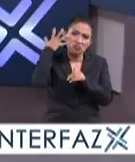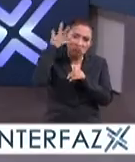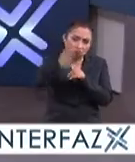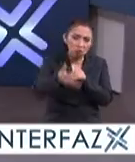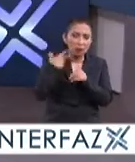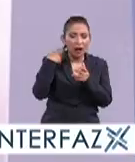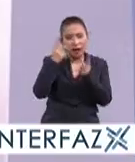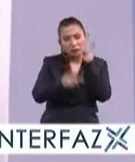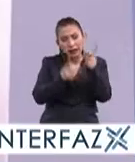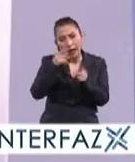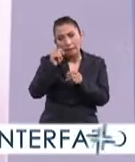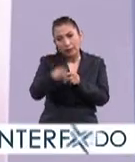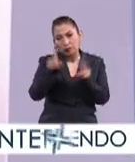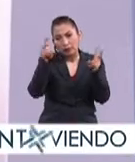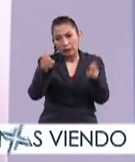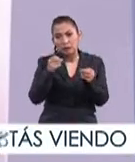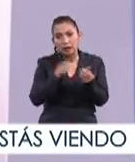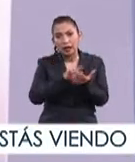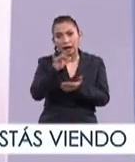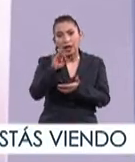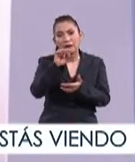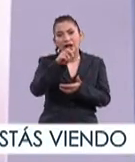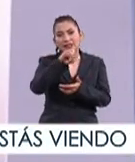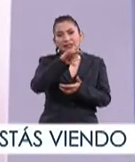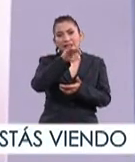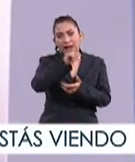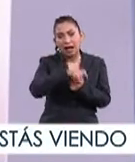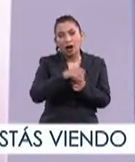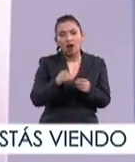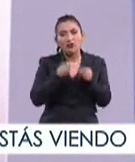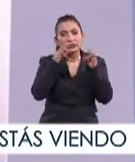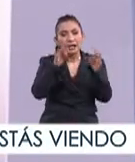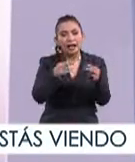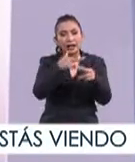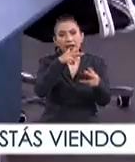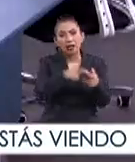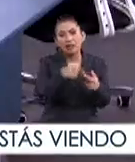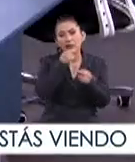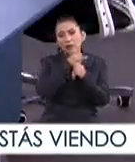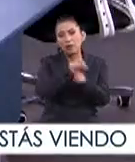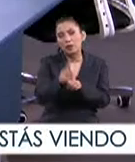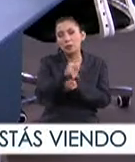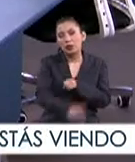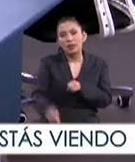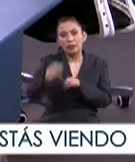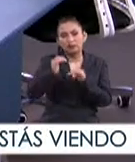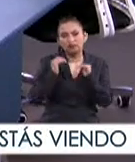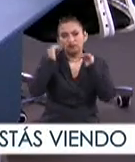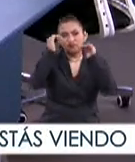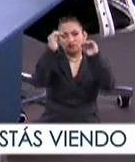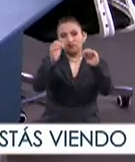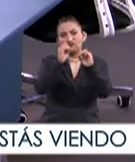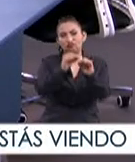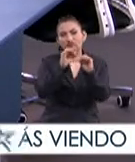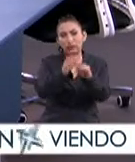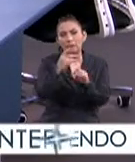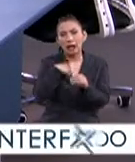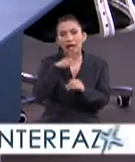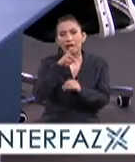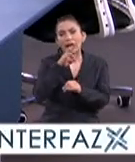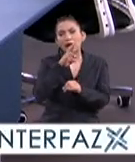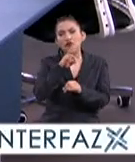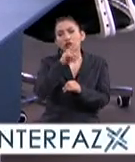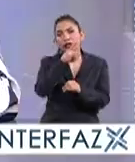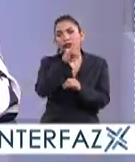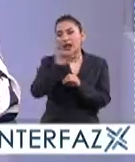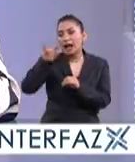seguir analizando este tema. Muchas gracias, Francesca Fontanini, oficial regional de Información Pública de la Oficina del Alto Comisionado de las Naciones Unidas para los Refugiados,